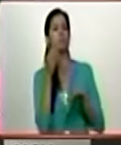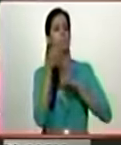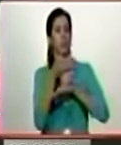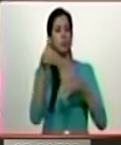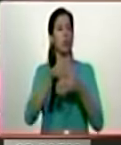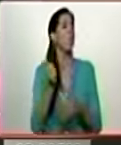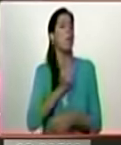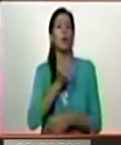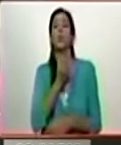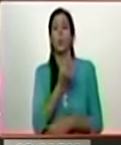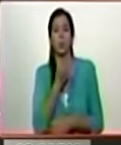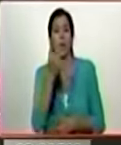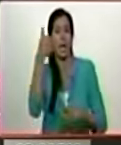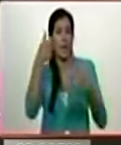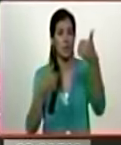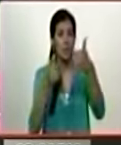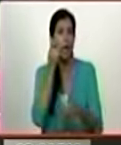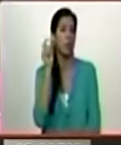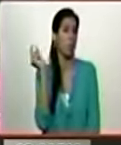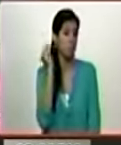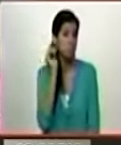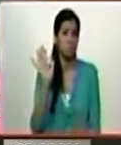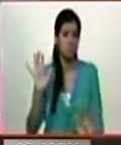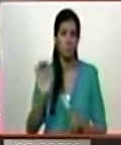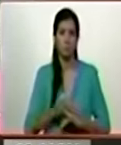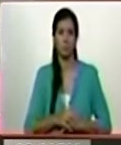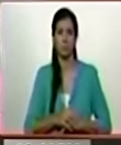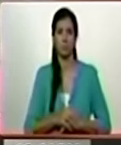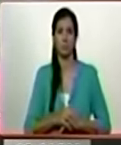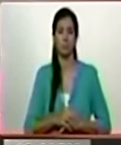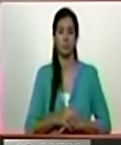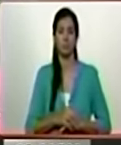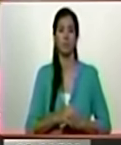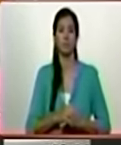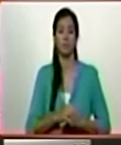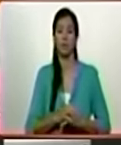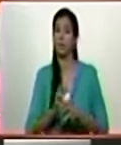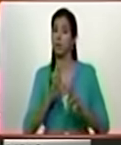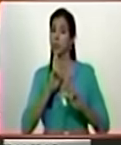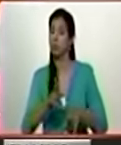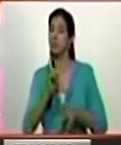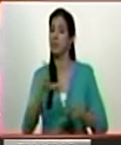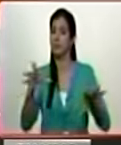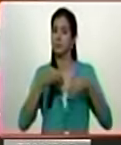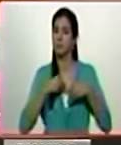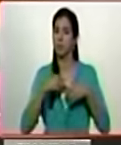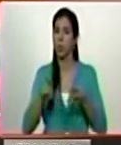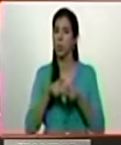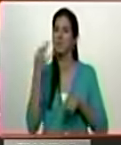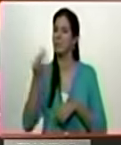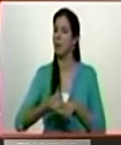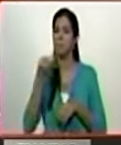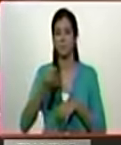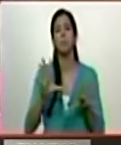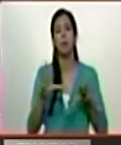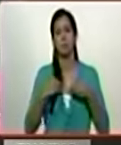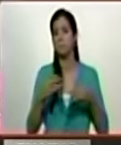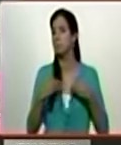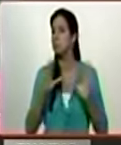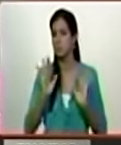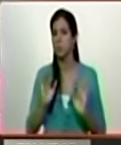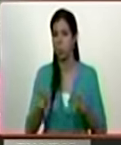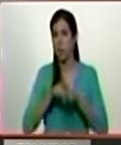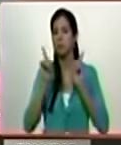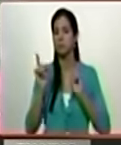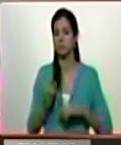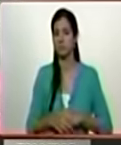su candidato, por su candidata, y haya paz, los resultados sean reconocidos como ha sido hasta ahora en la mayoría de los casos, en la mayoría